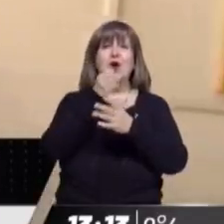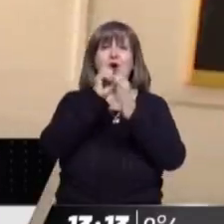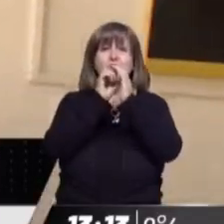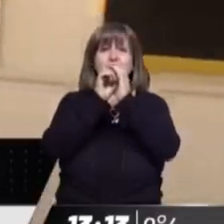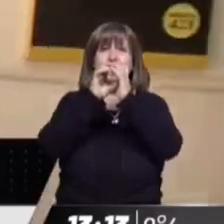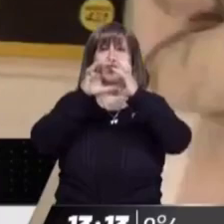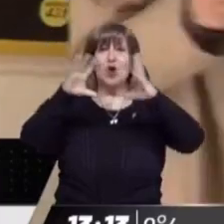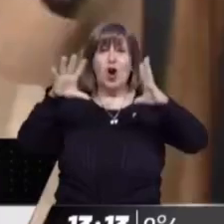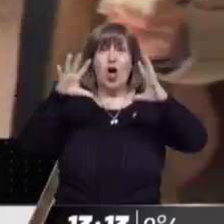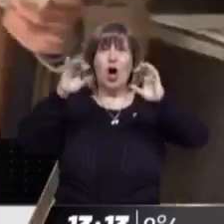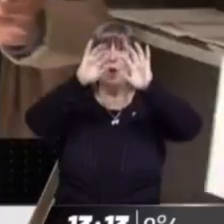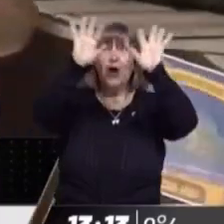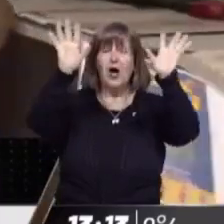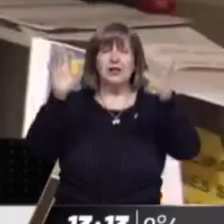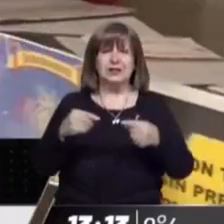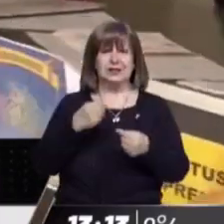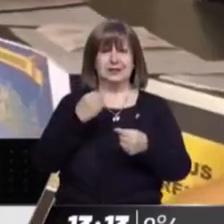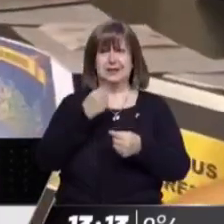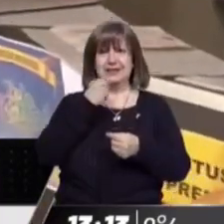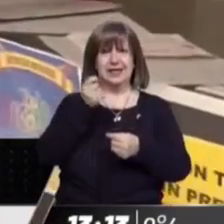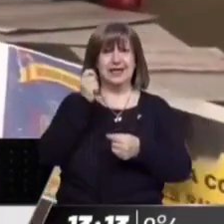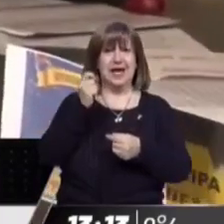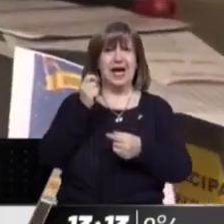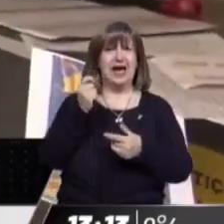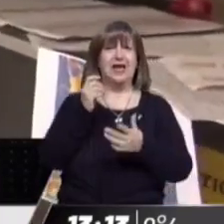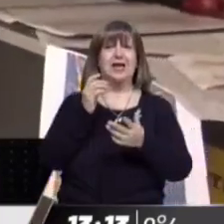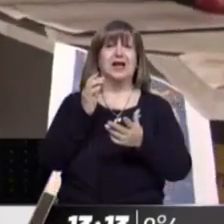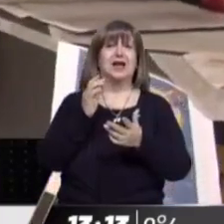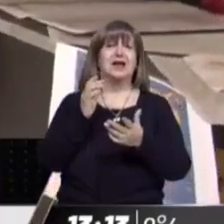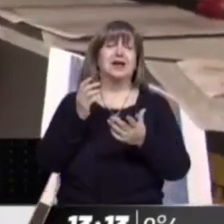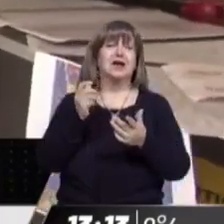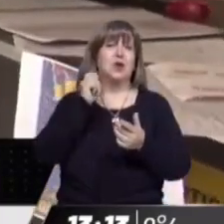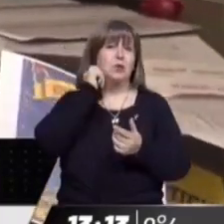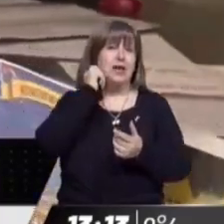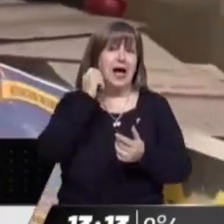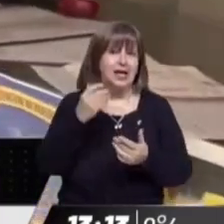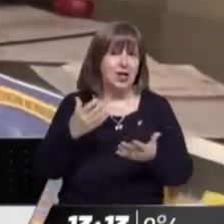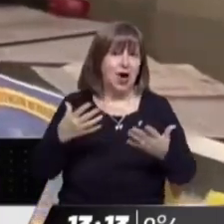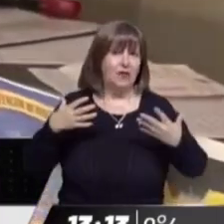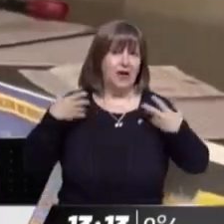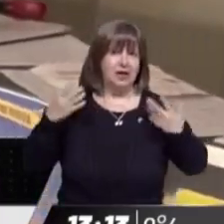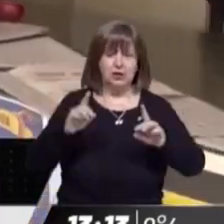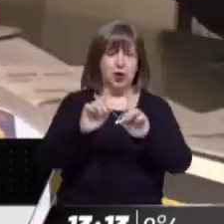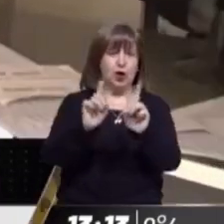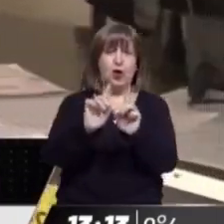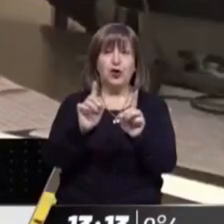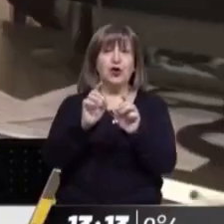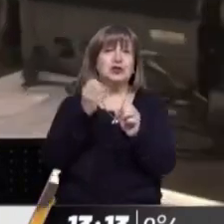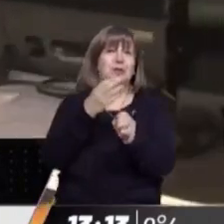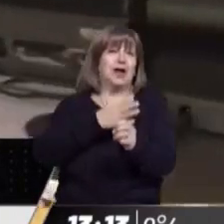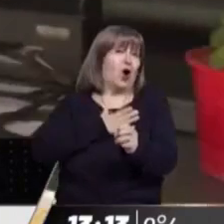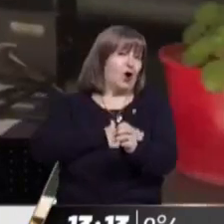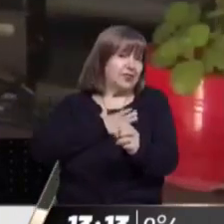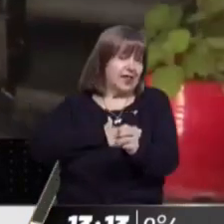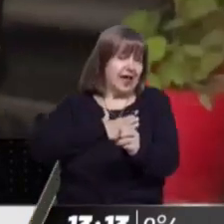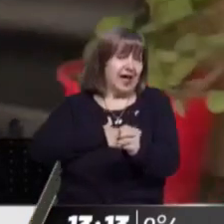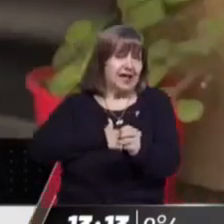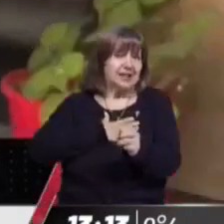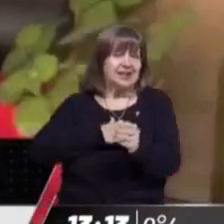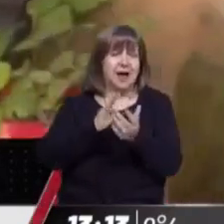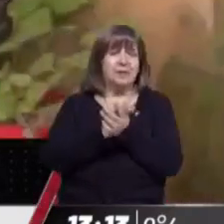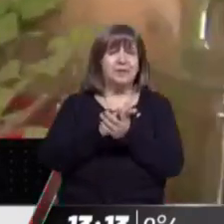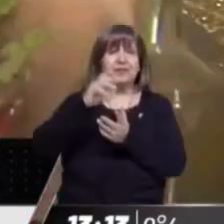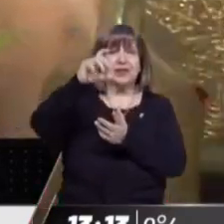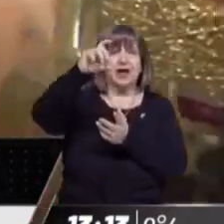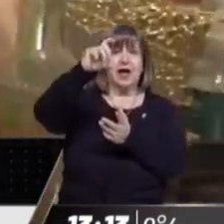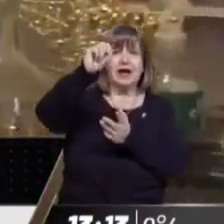Sí, es verdad, todos preguntan, ¿sabes quién es? No sé, la verdad que no sé. Karina, a la persona ganadora no le